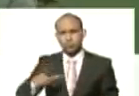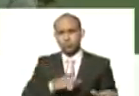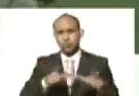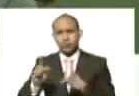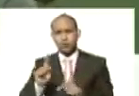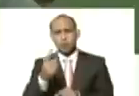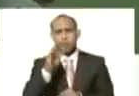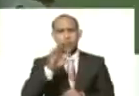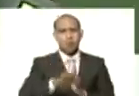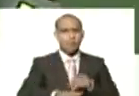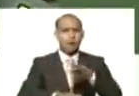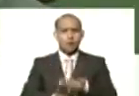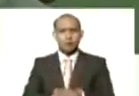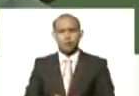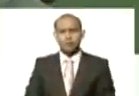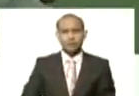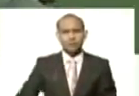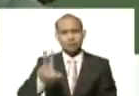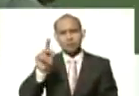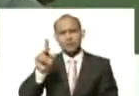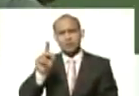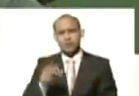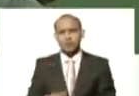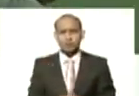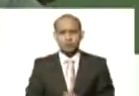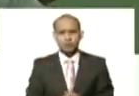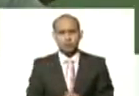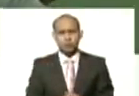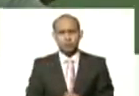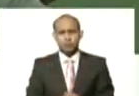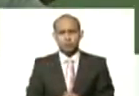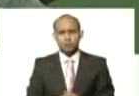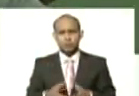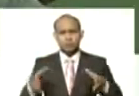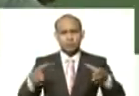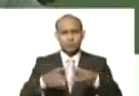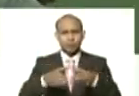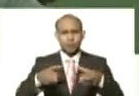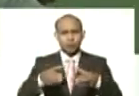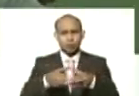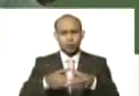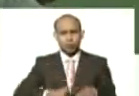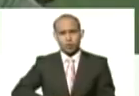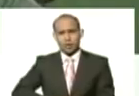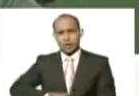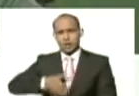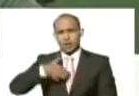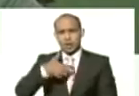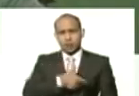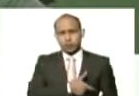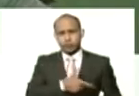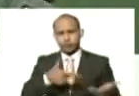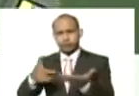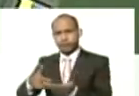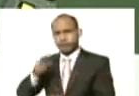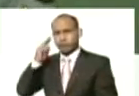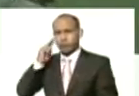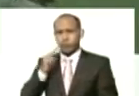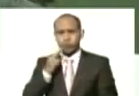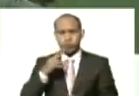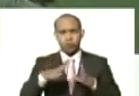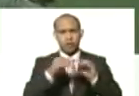pasos. Lo otro, bueno, el comando general del ejército bolivariano está preparando su cronograma